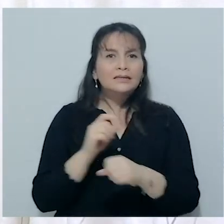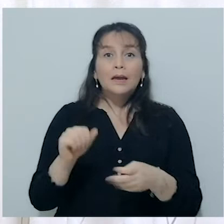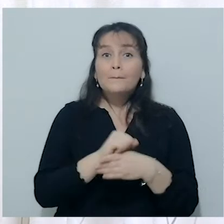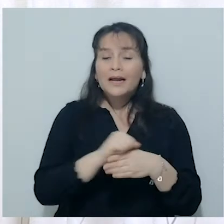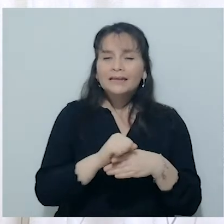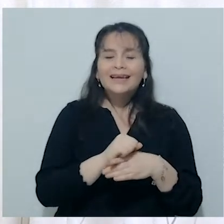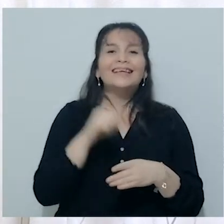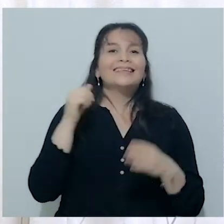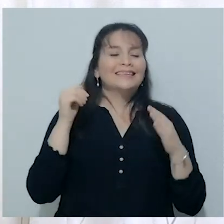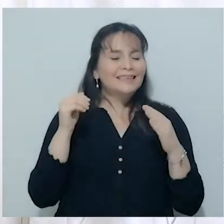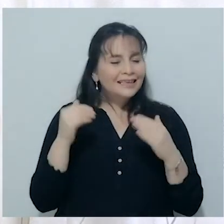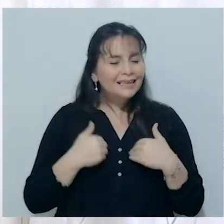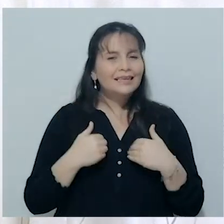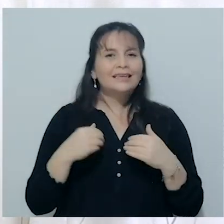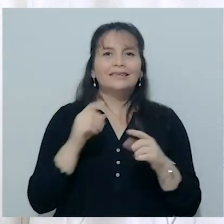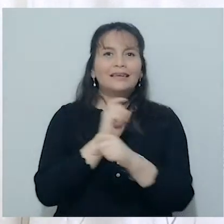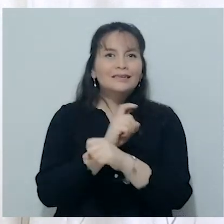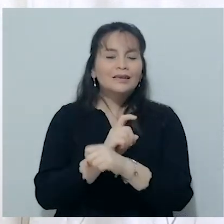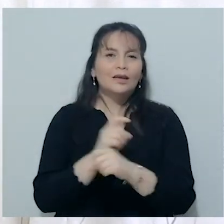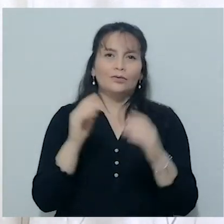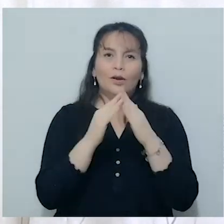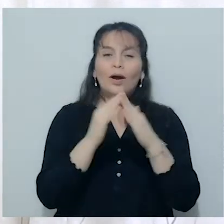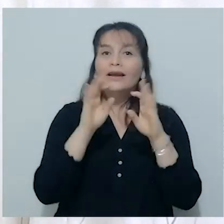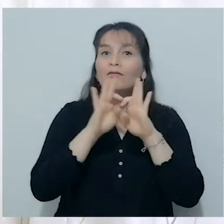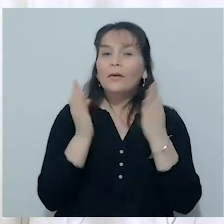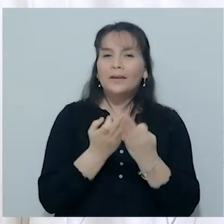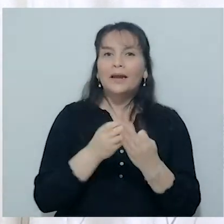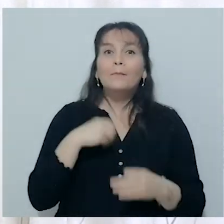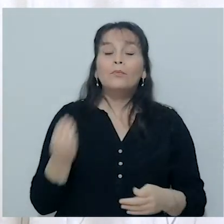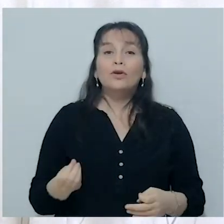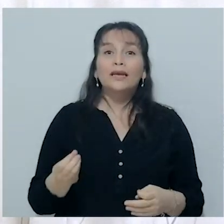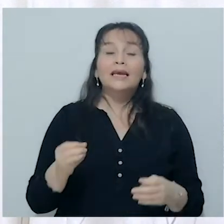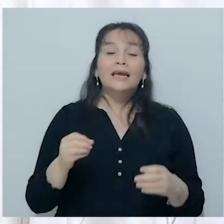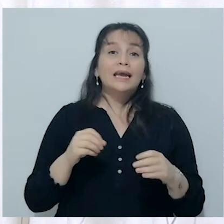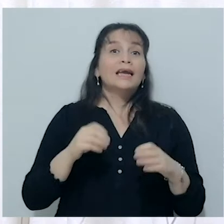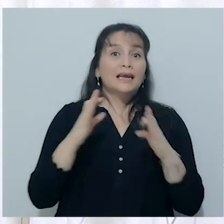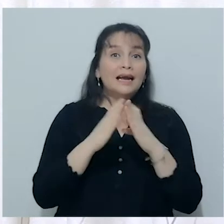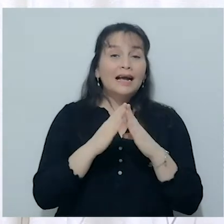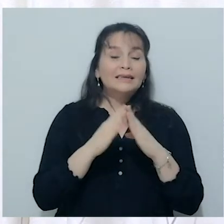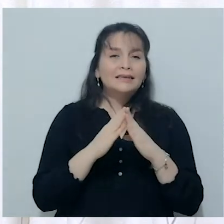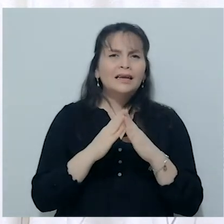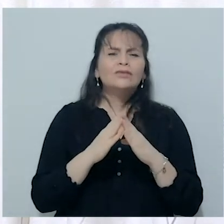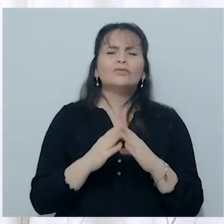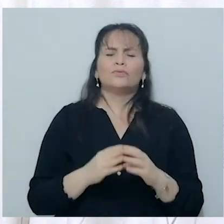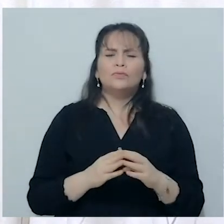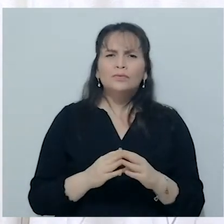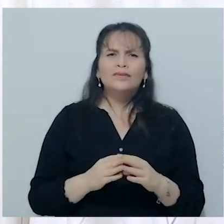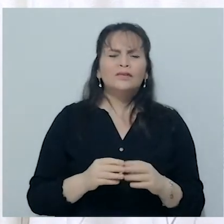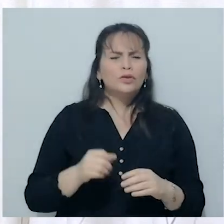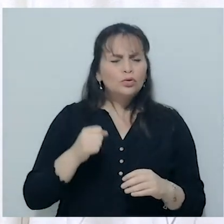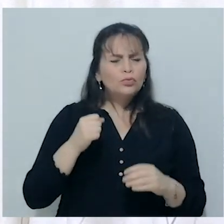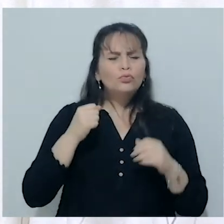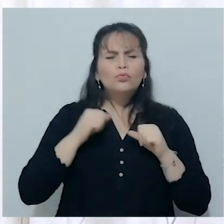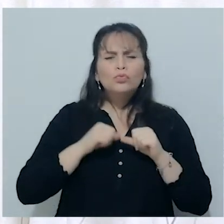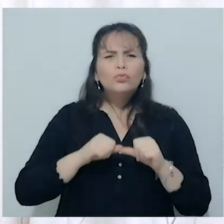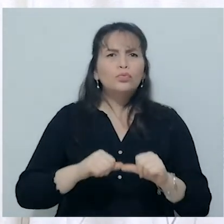palabras, objetos de enseñanza y práctica, tienen que ser enseñados en la familia, en el hogar. Porque en el hogar se producen las